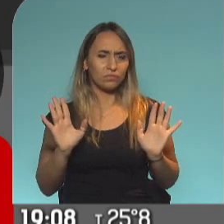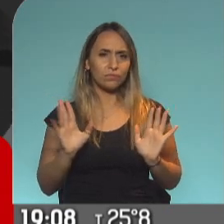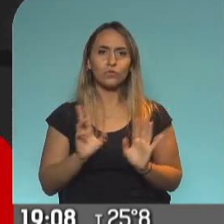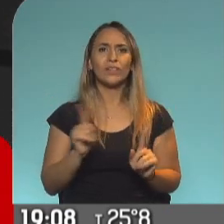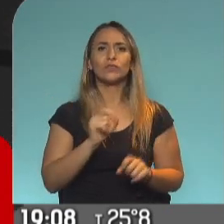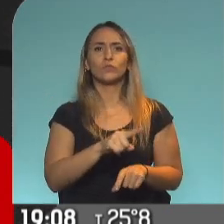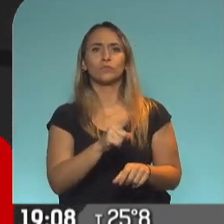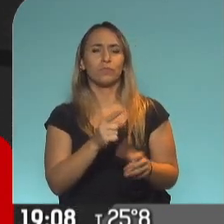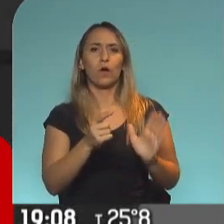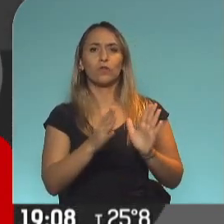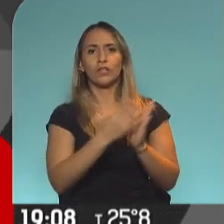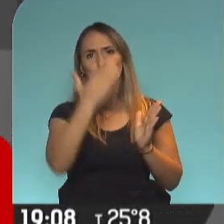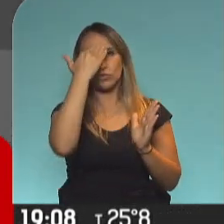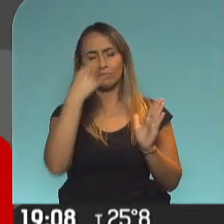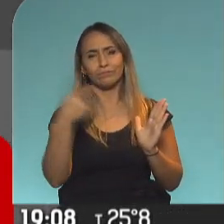no es constitucional.